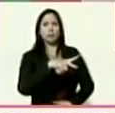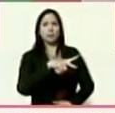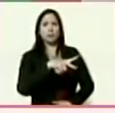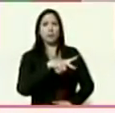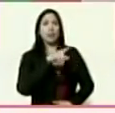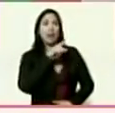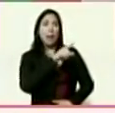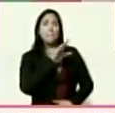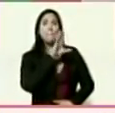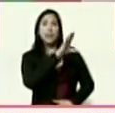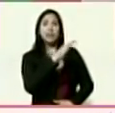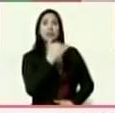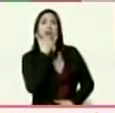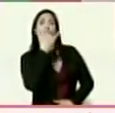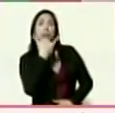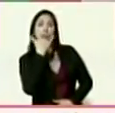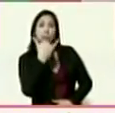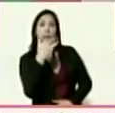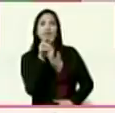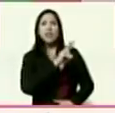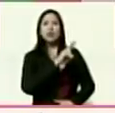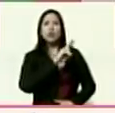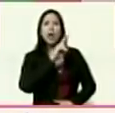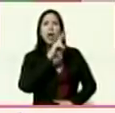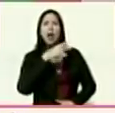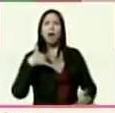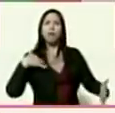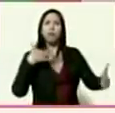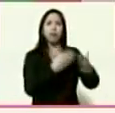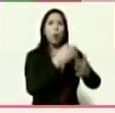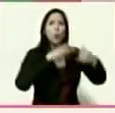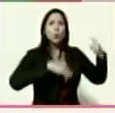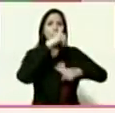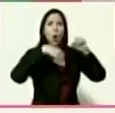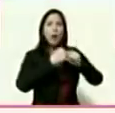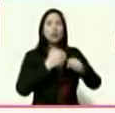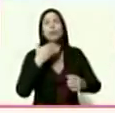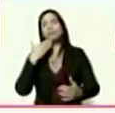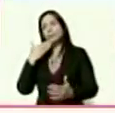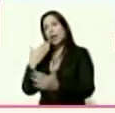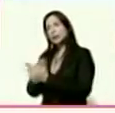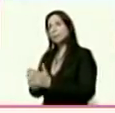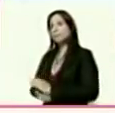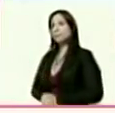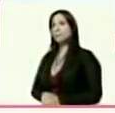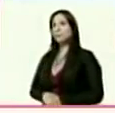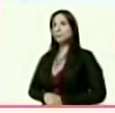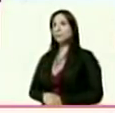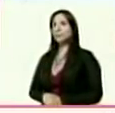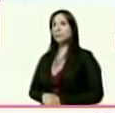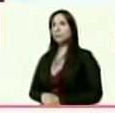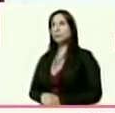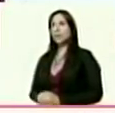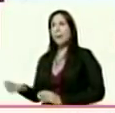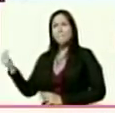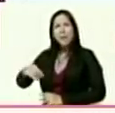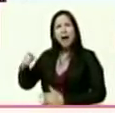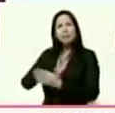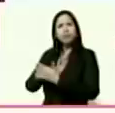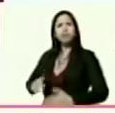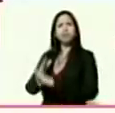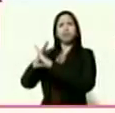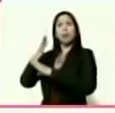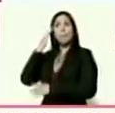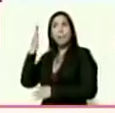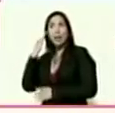estados también más cercanos a Venezuela durante los últimos años. Gracias. Gracias, presidente. Mira, más sanciones. Yo me imagino